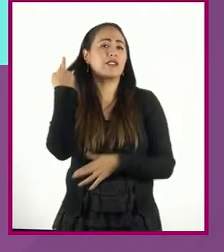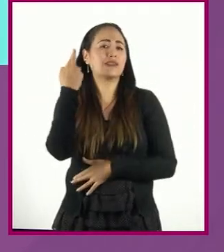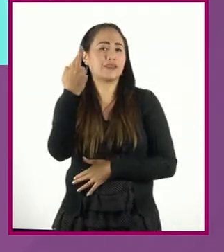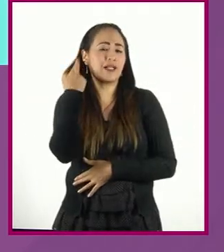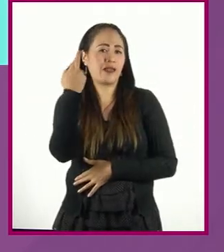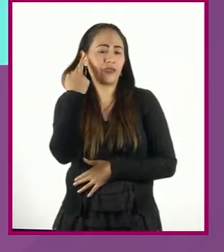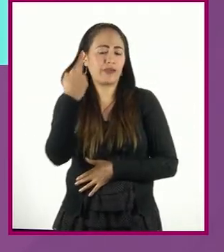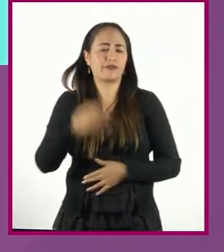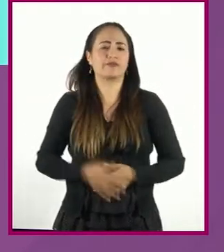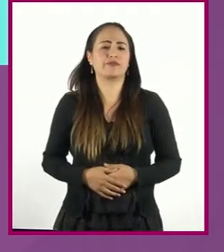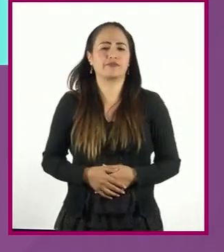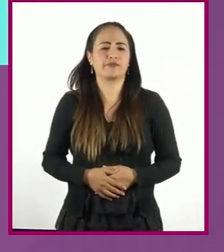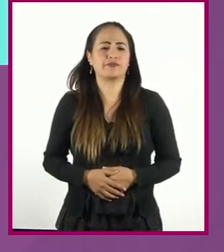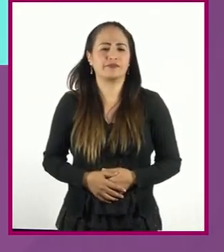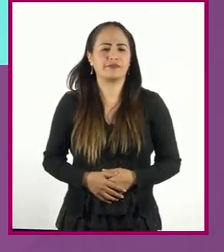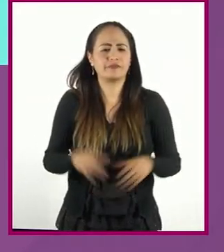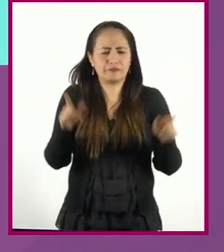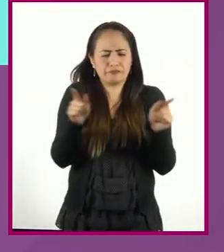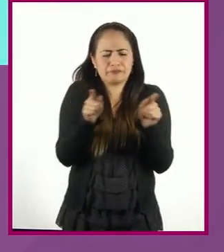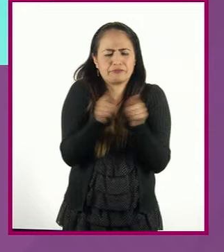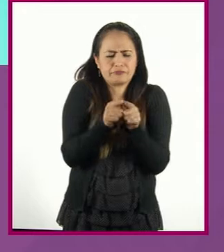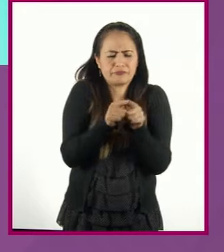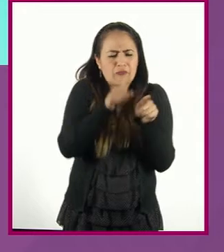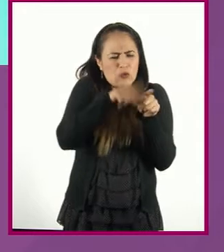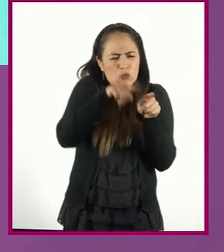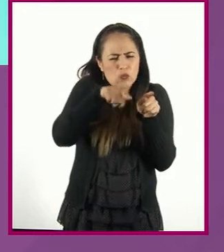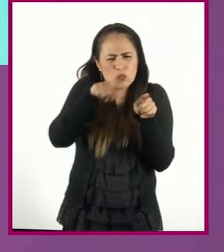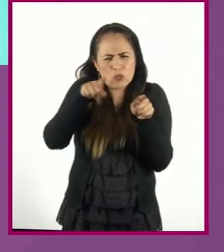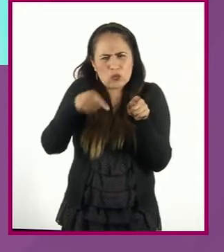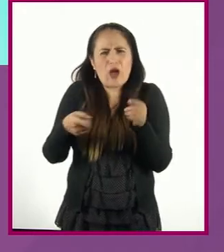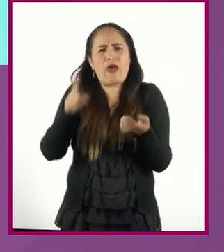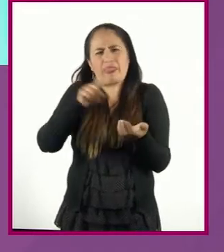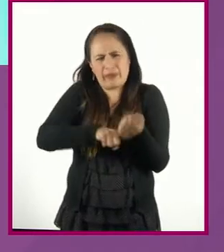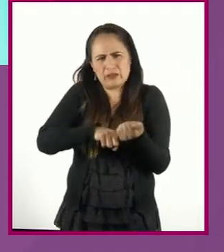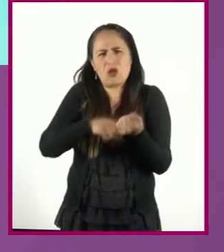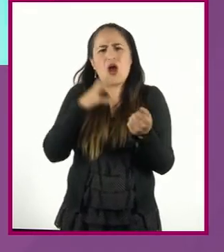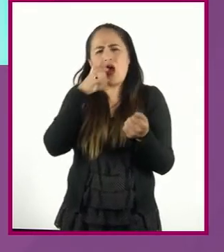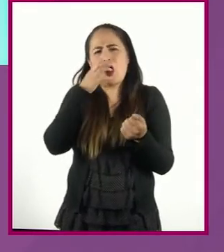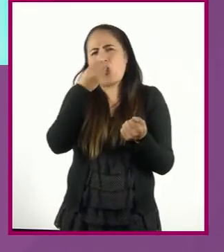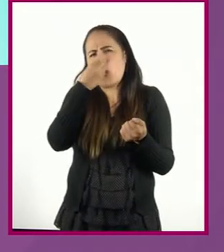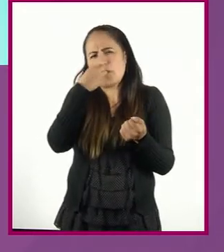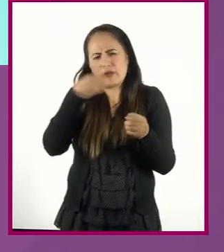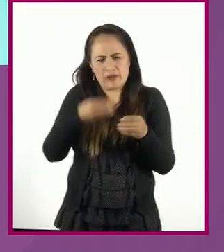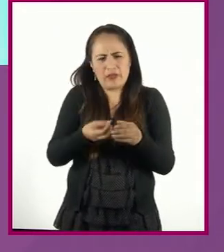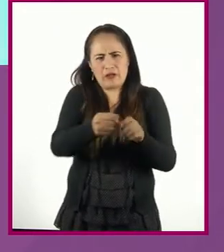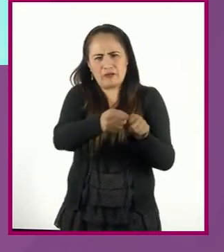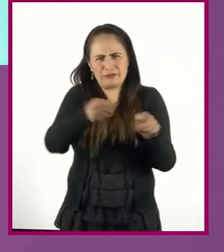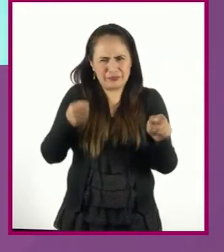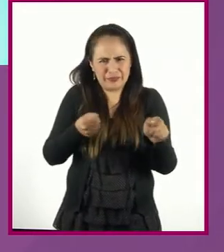Otras ondas de menor longitud se utilizan para calentar alimentos. Y ondas